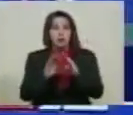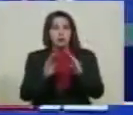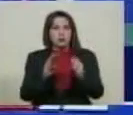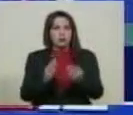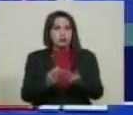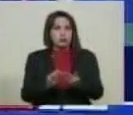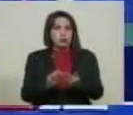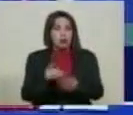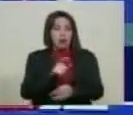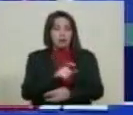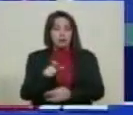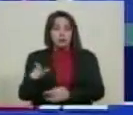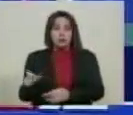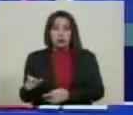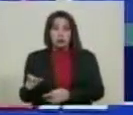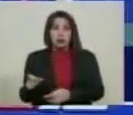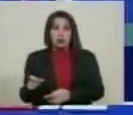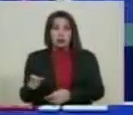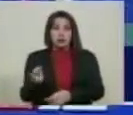a las personalidades,